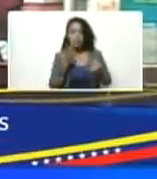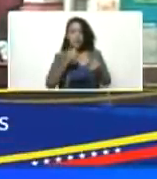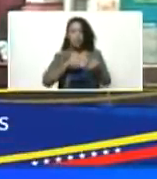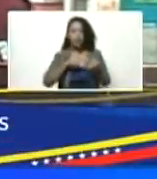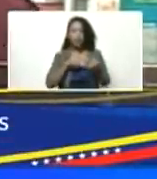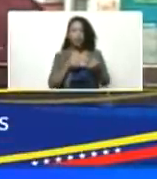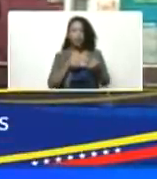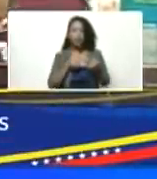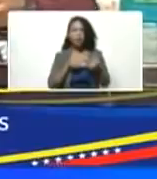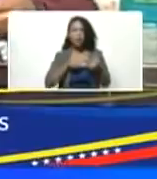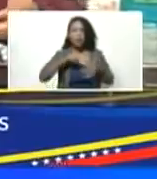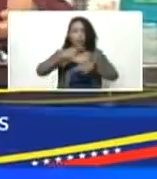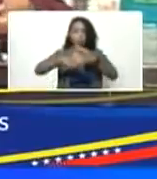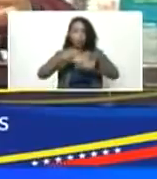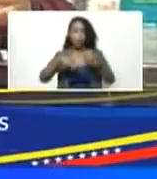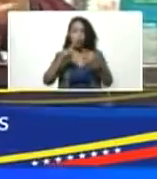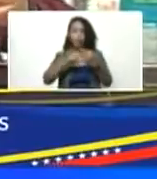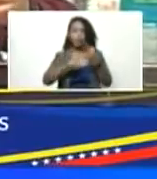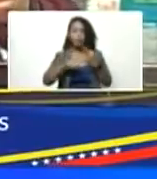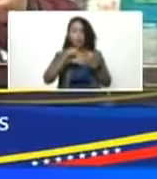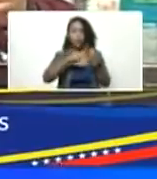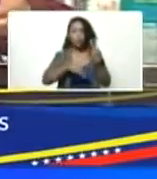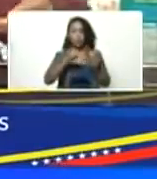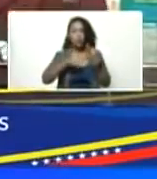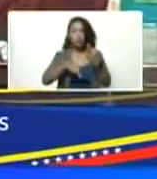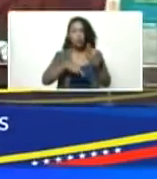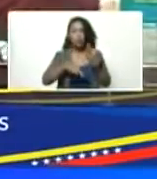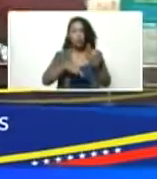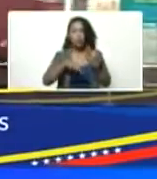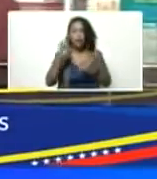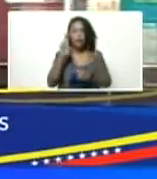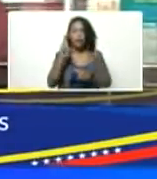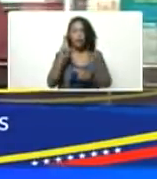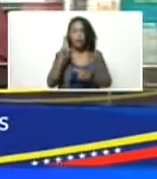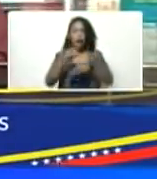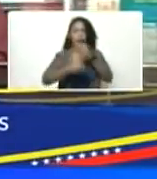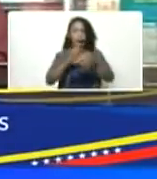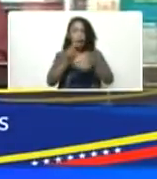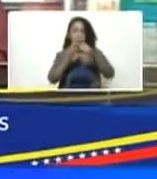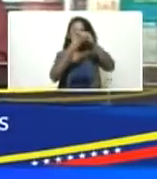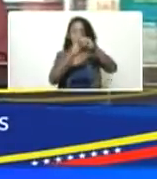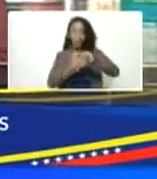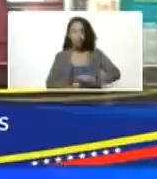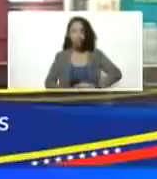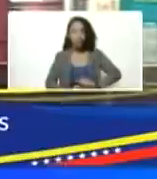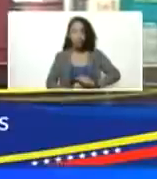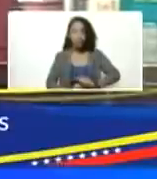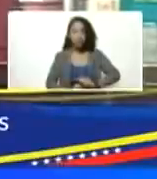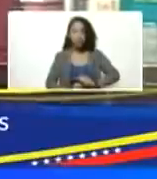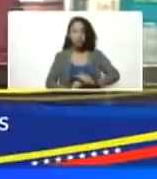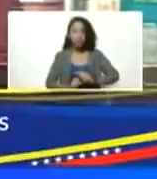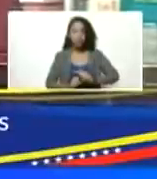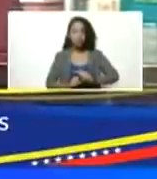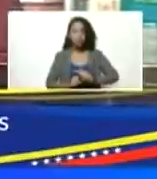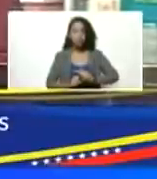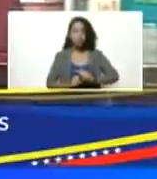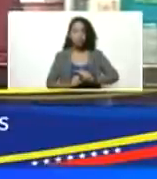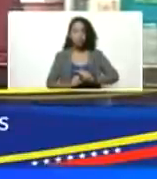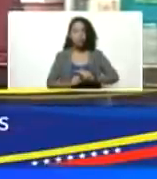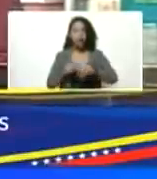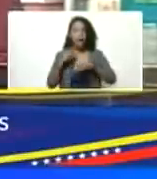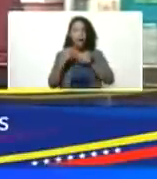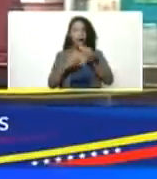renacimiento y revolucionar. Y esas 3R subsumen entre sí a